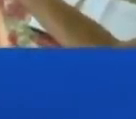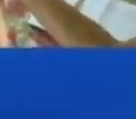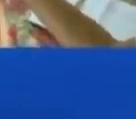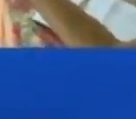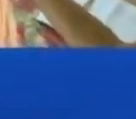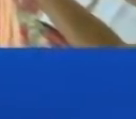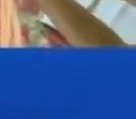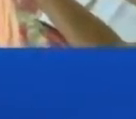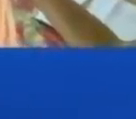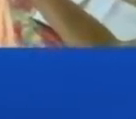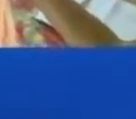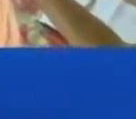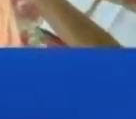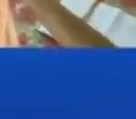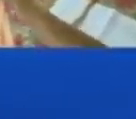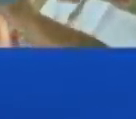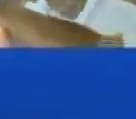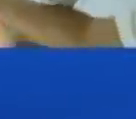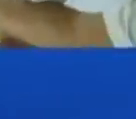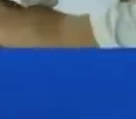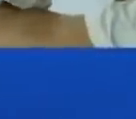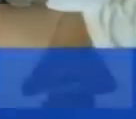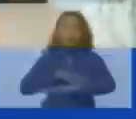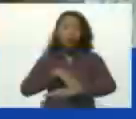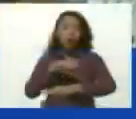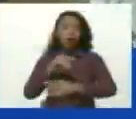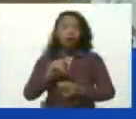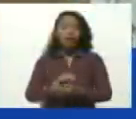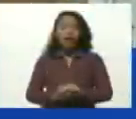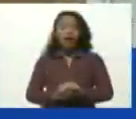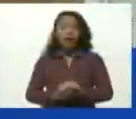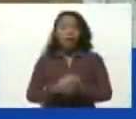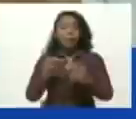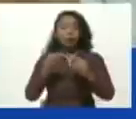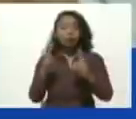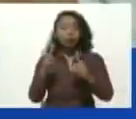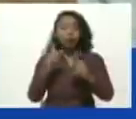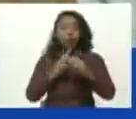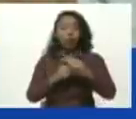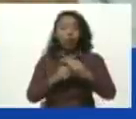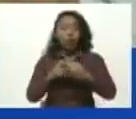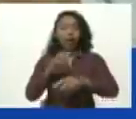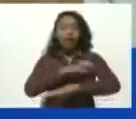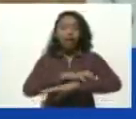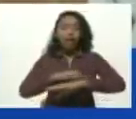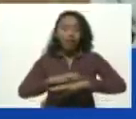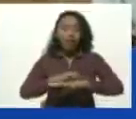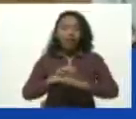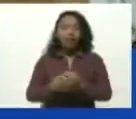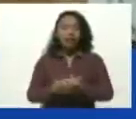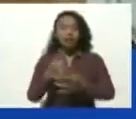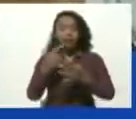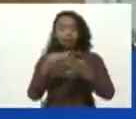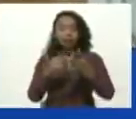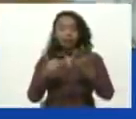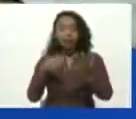todo el pueblo de Barcelona, de Puerto La Cruz, del Tigre, el Tigrito, Anaco,